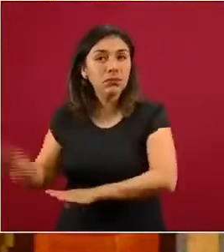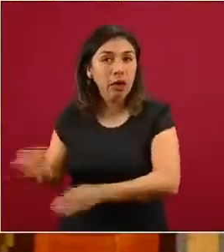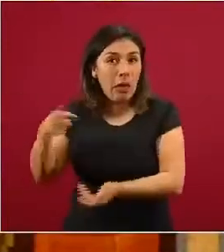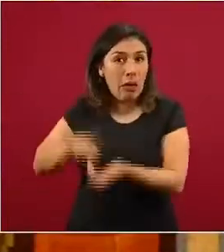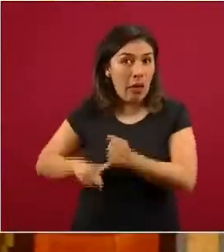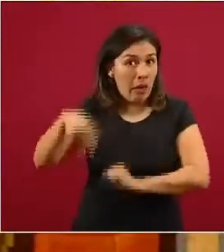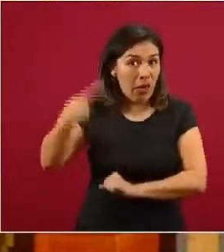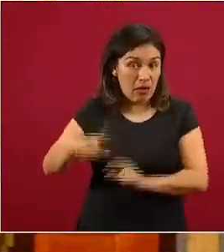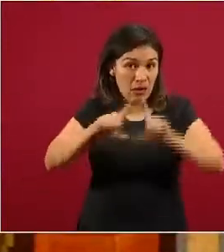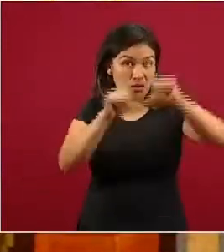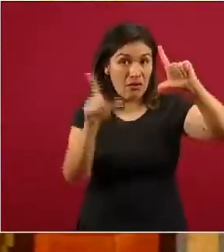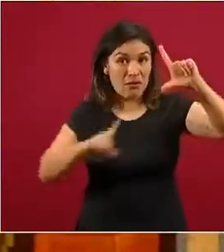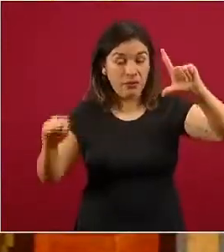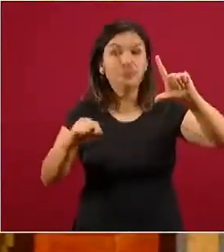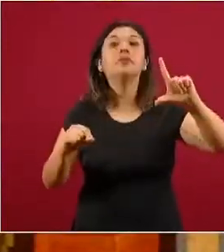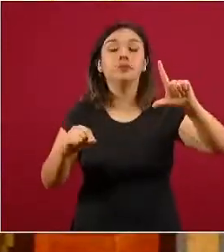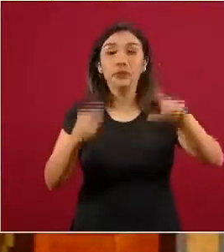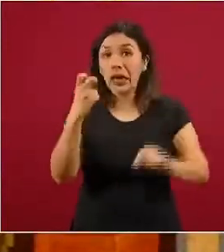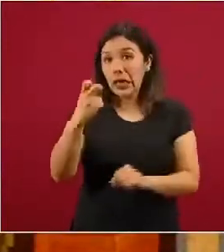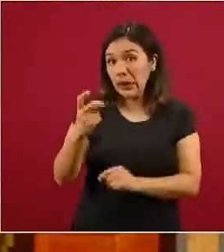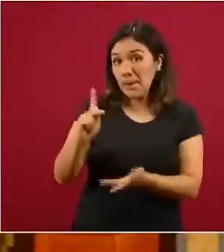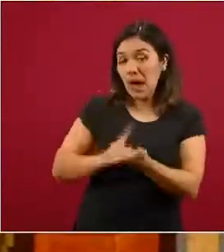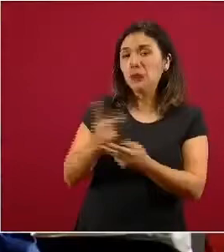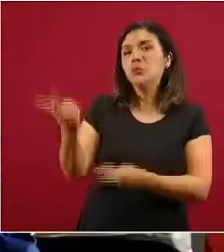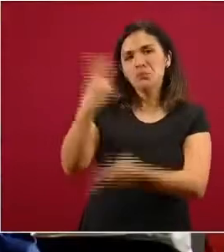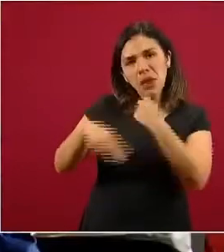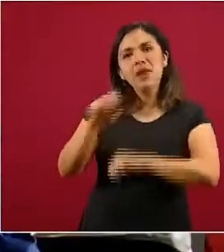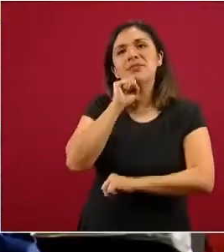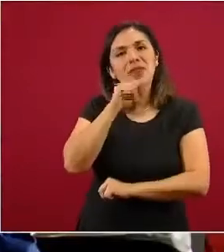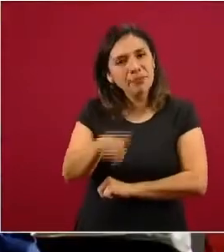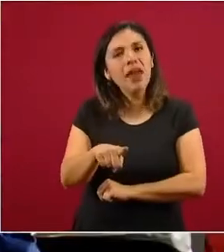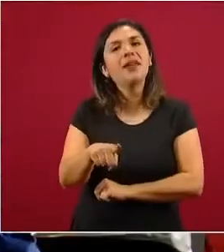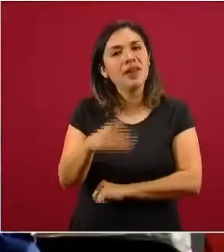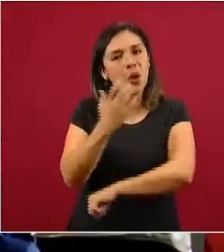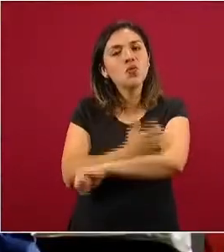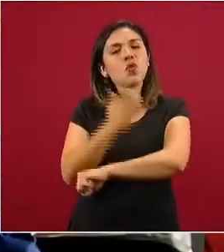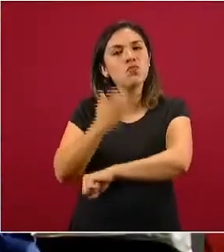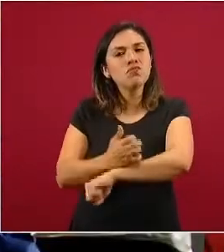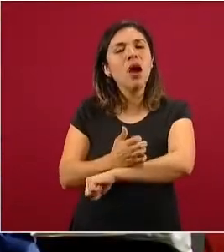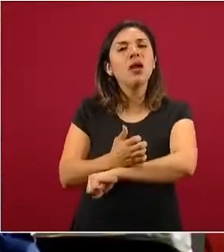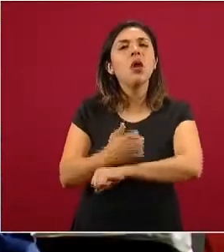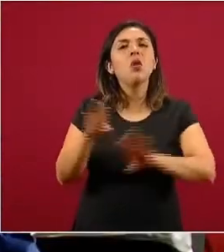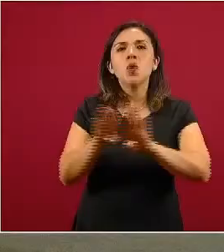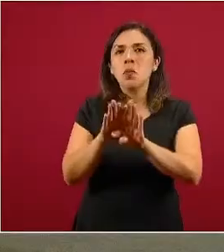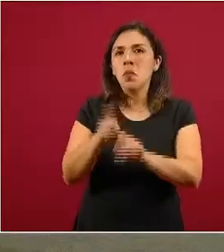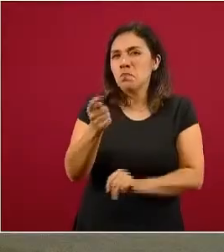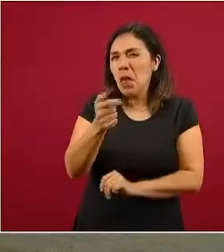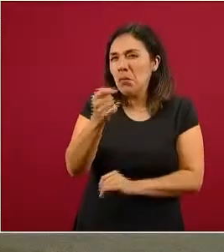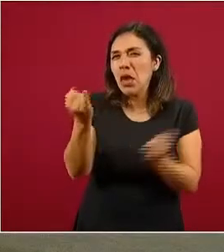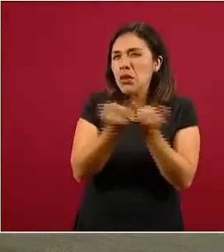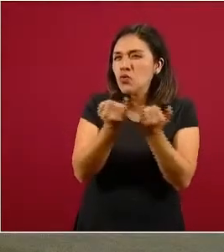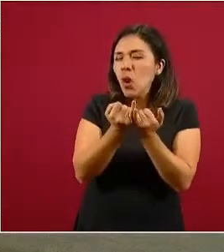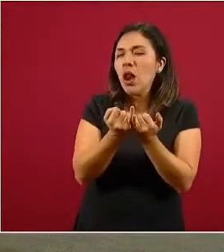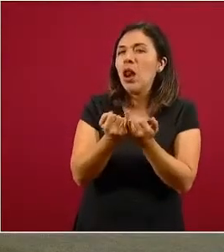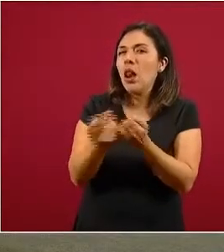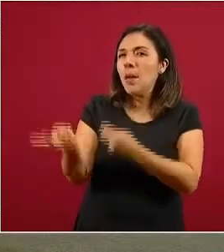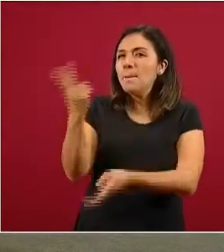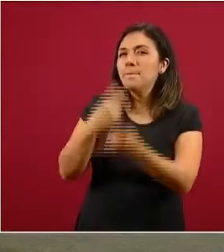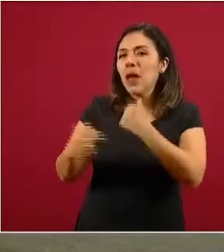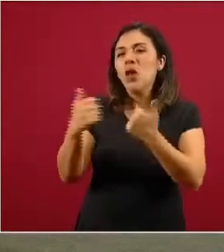México son los 4 con mayor ocupación actualmente, 49%, 44%